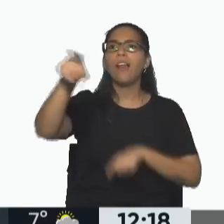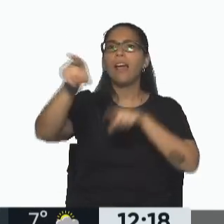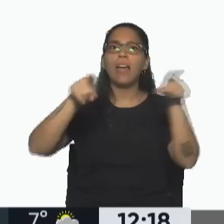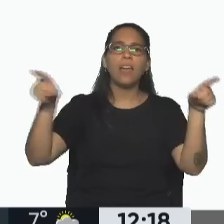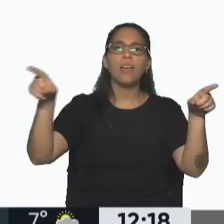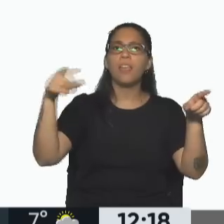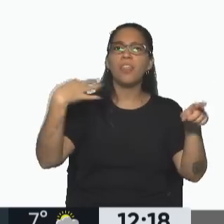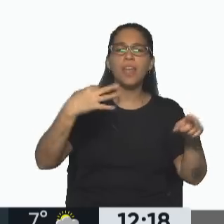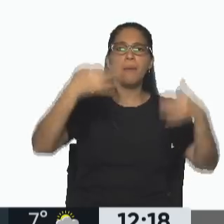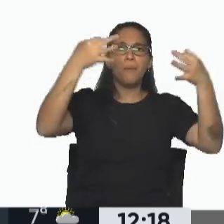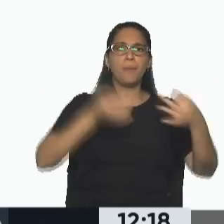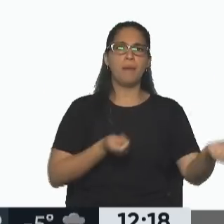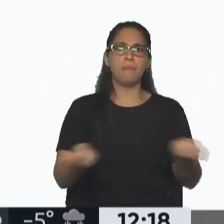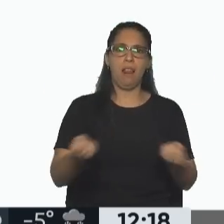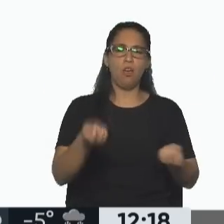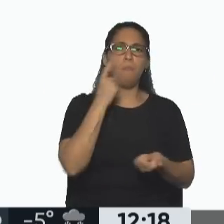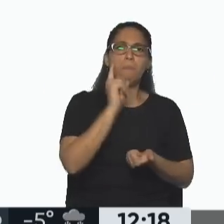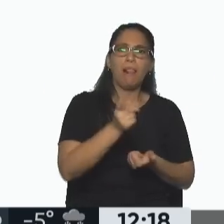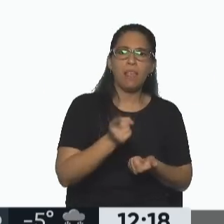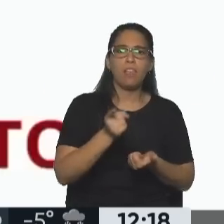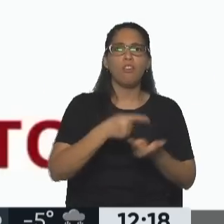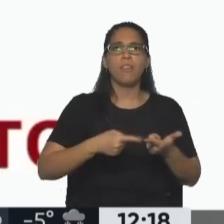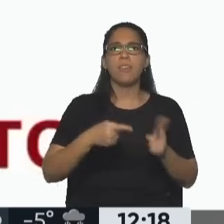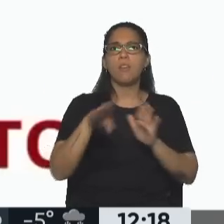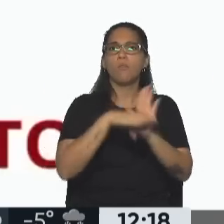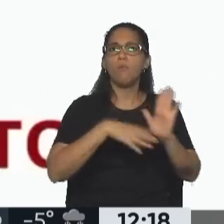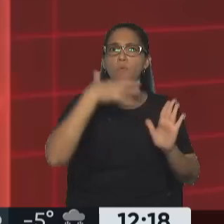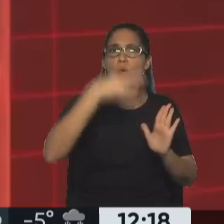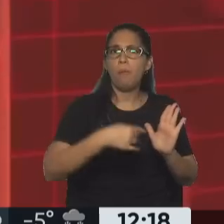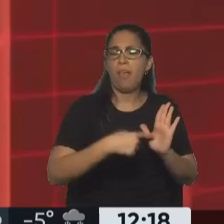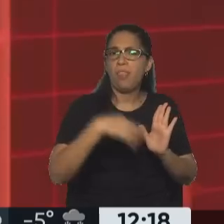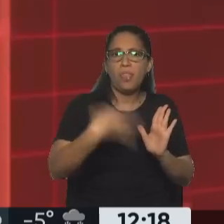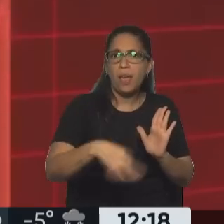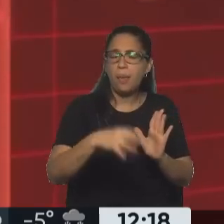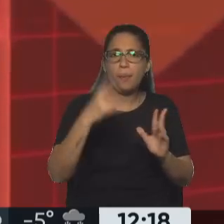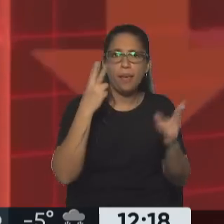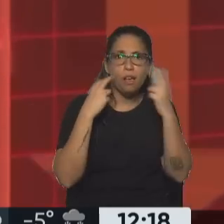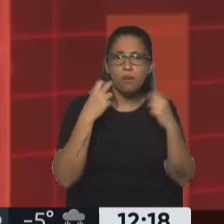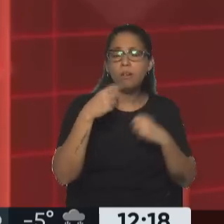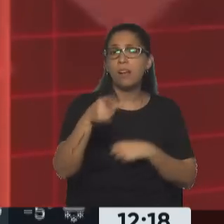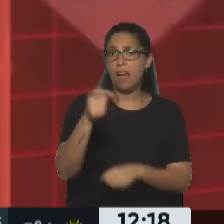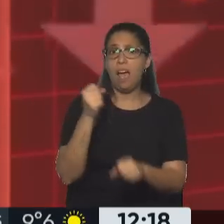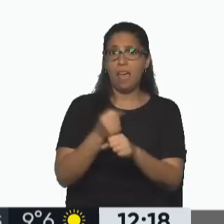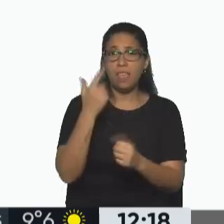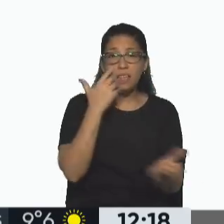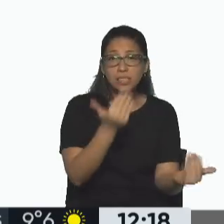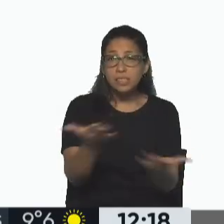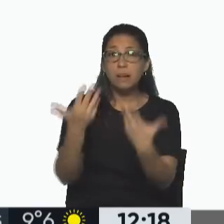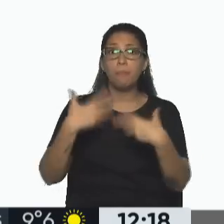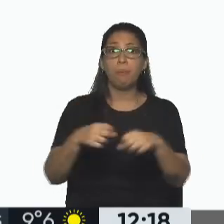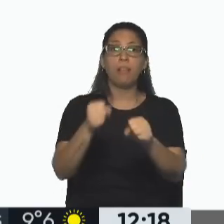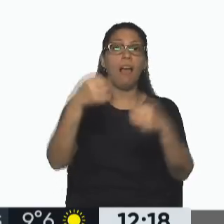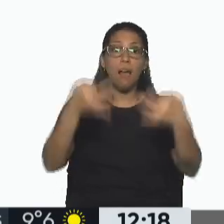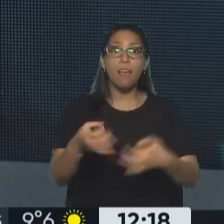menos eficiencia en el manejo del riesgo y eficacia en el cumplimiento normativo. En este trabajo se comprobó que no fue así.